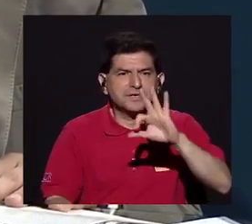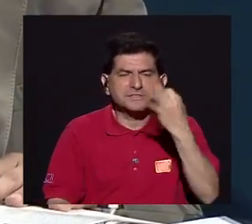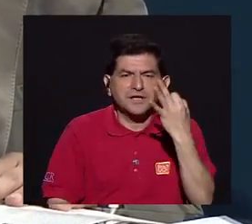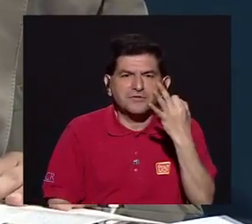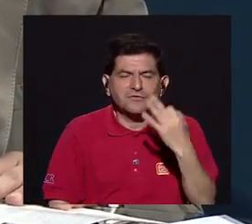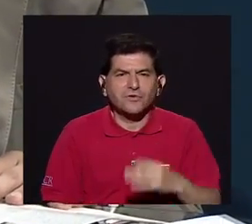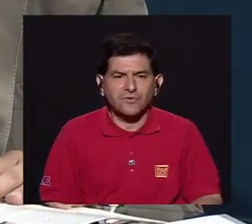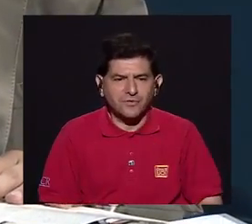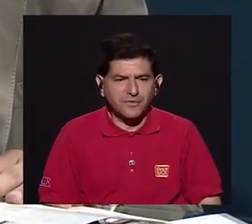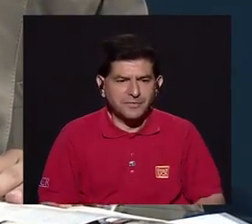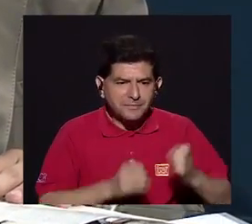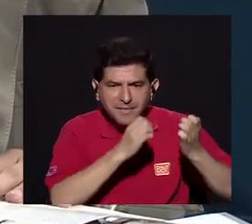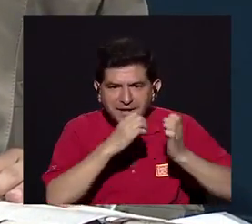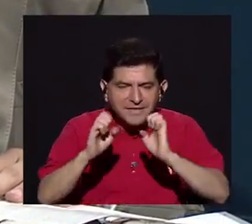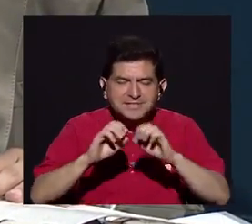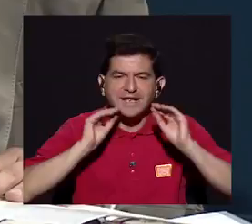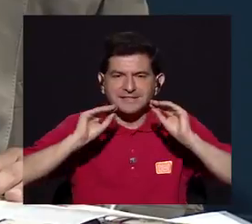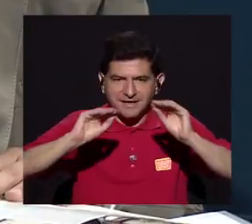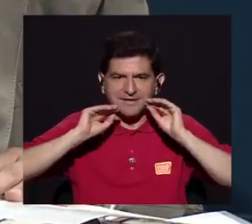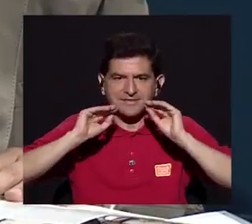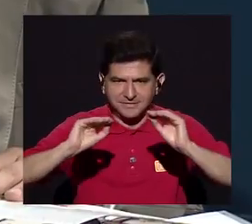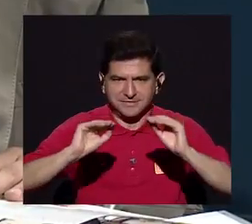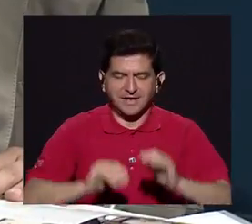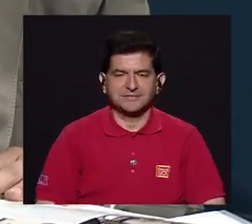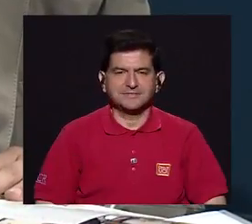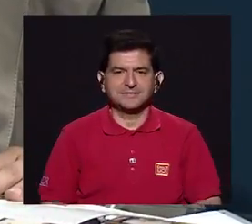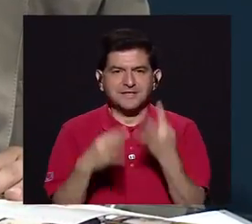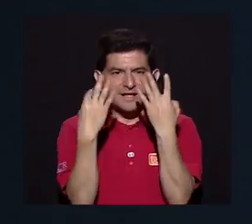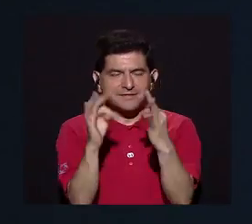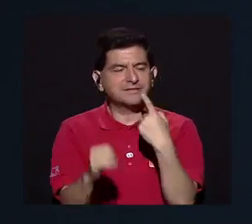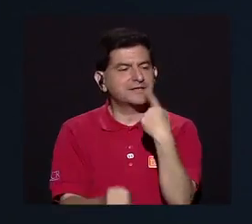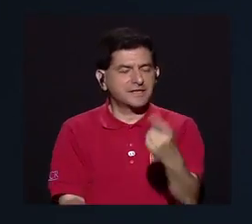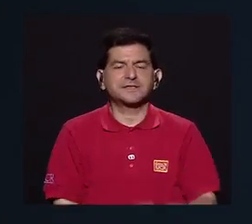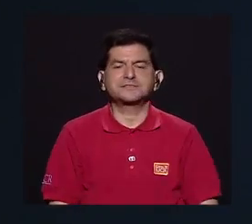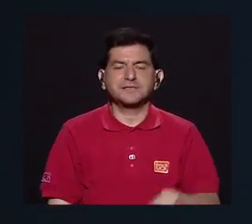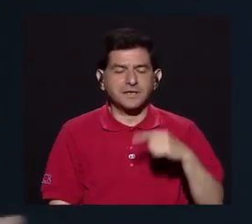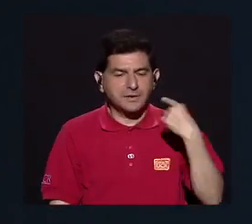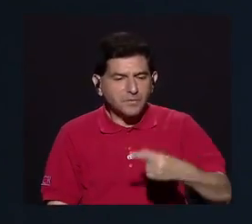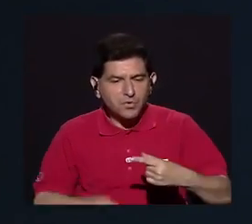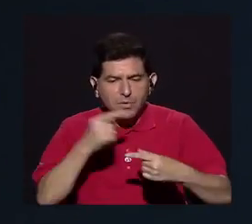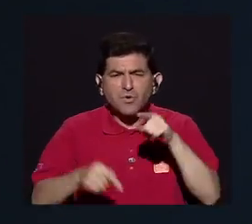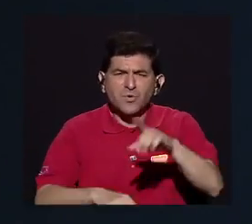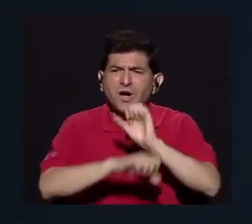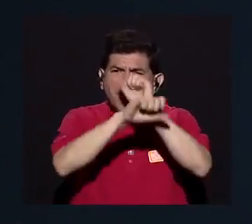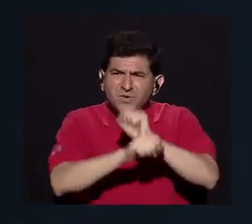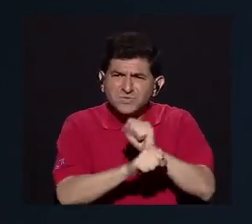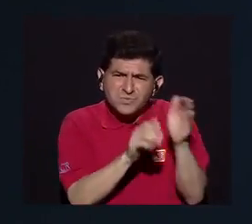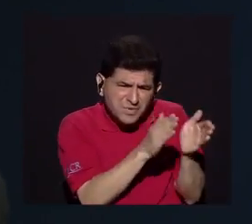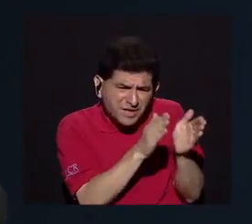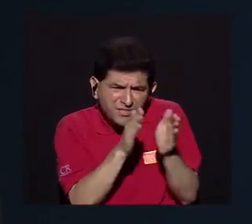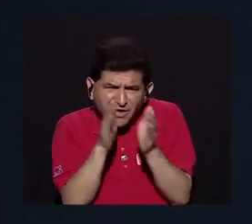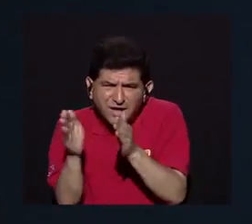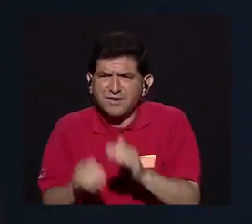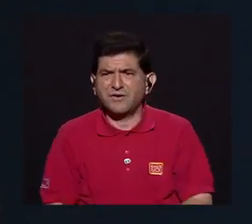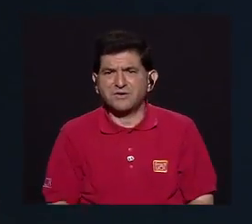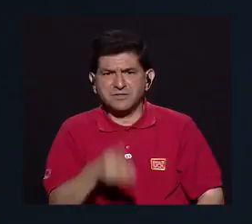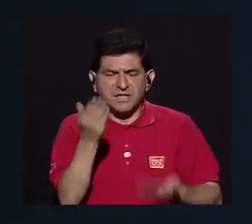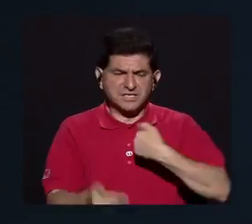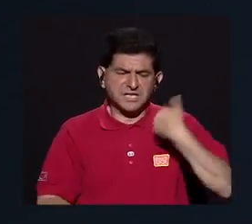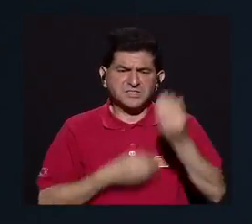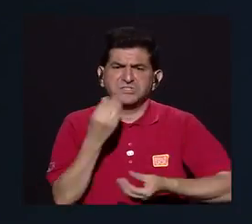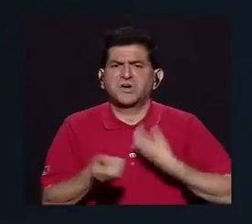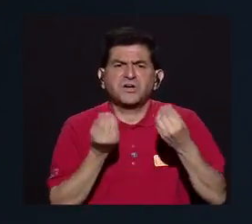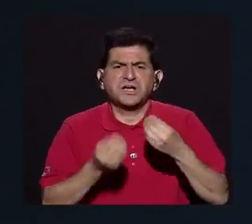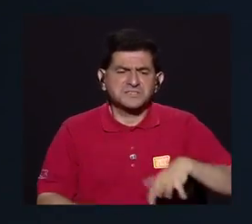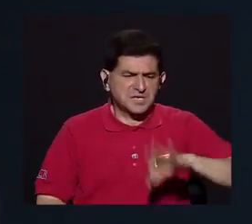forma estratégico didáctica de poder decirle paso a paso a la gente. Estamos muy acostumbrados al orden, ¿no? A decir, uh-huh, a ver, ¿qué tengo